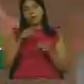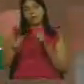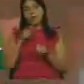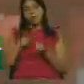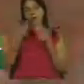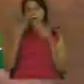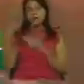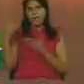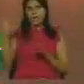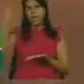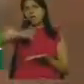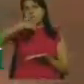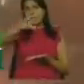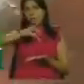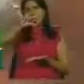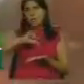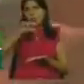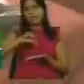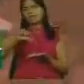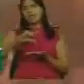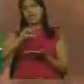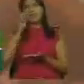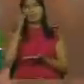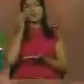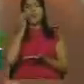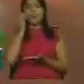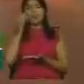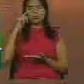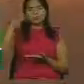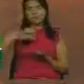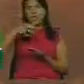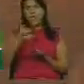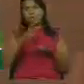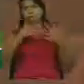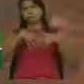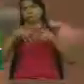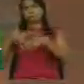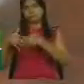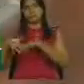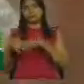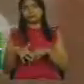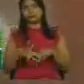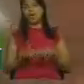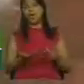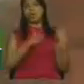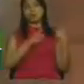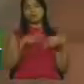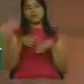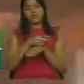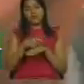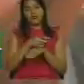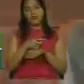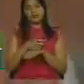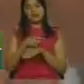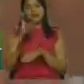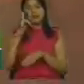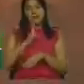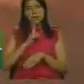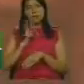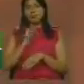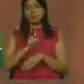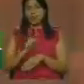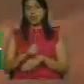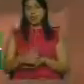Aquí tenemos también lo que es la salsa de tomate, que también tenemos muchas plantas de estas bajo el control del gobierno bolivariano para que